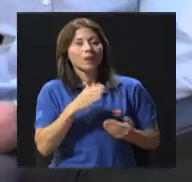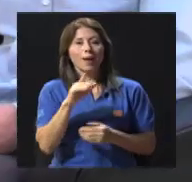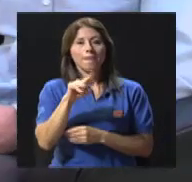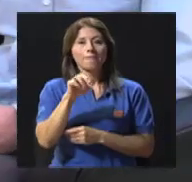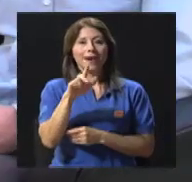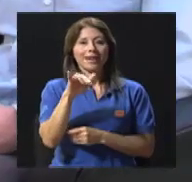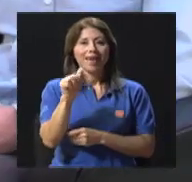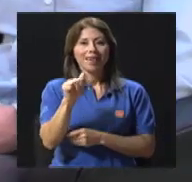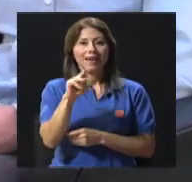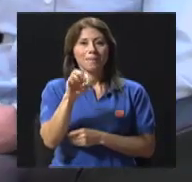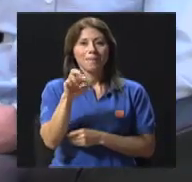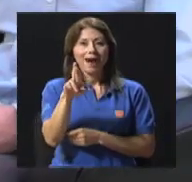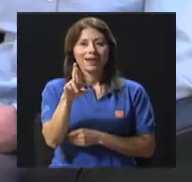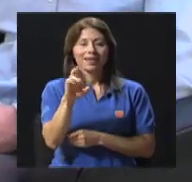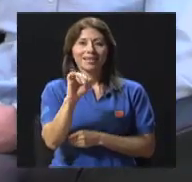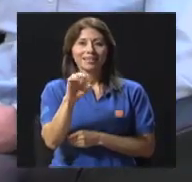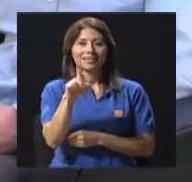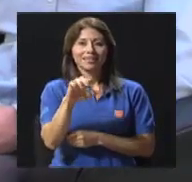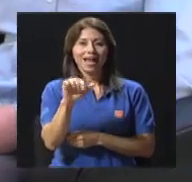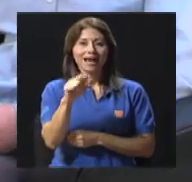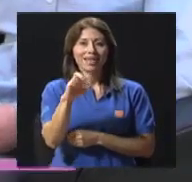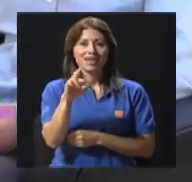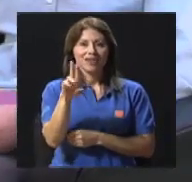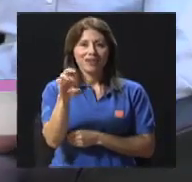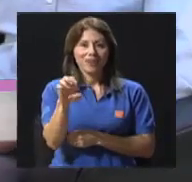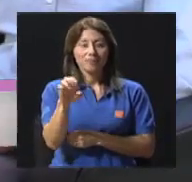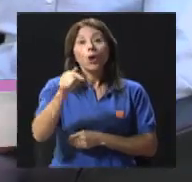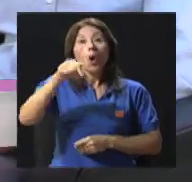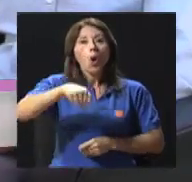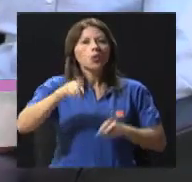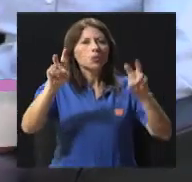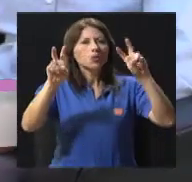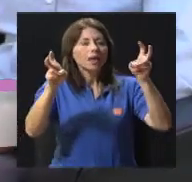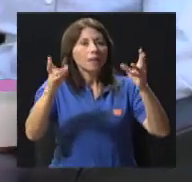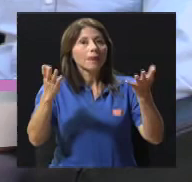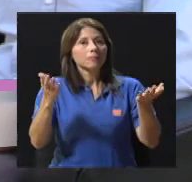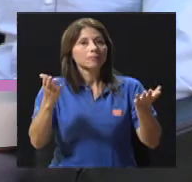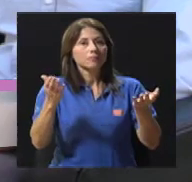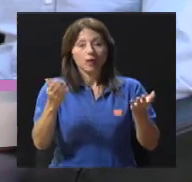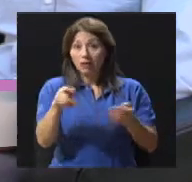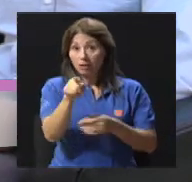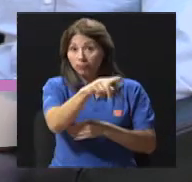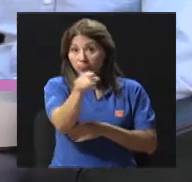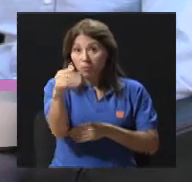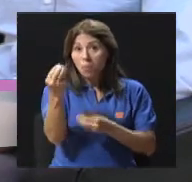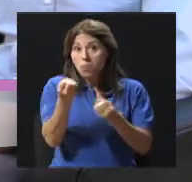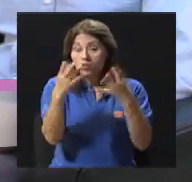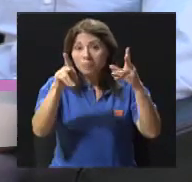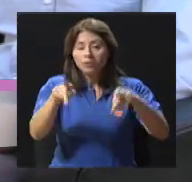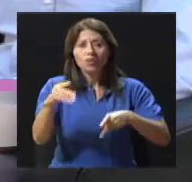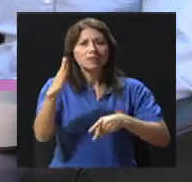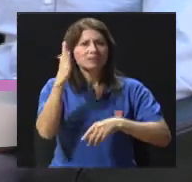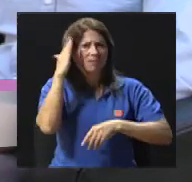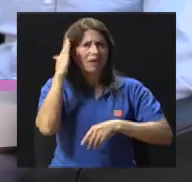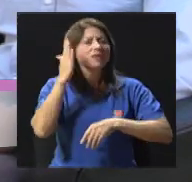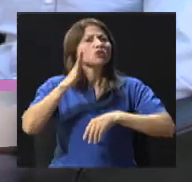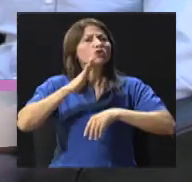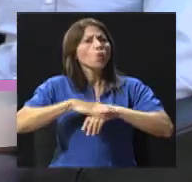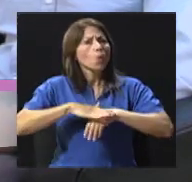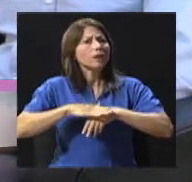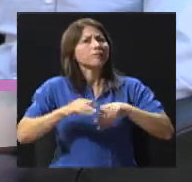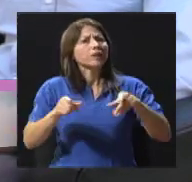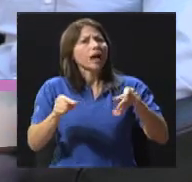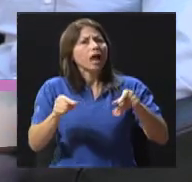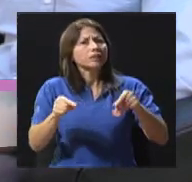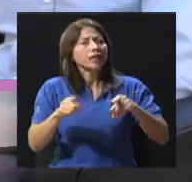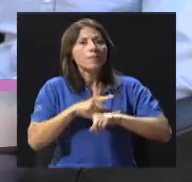encuentra María del Mar Izaguirre. Y Saúl, hoy tenemos un tema que definitivamente muchos conocemos sobre el cáncer, pero hablar de